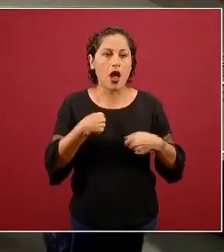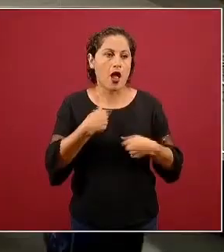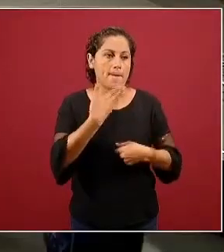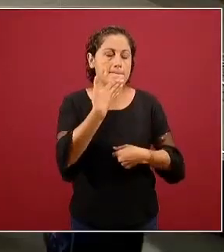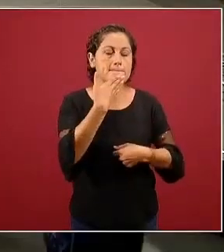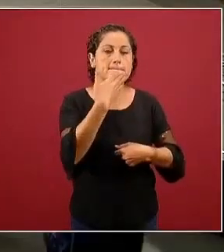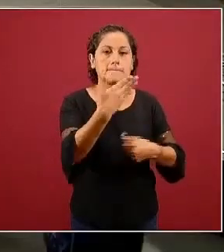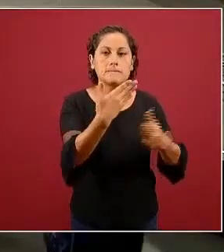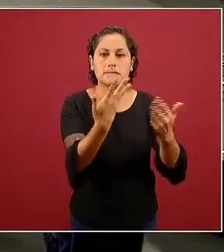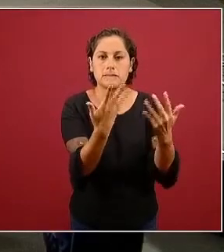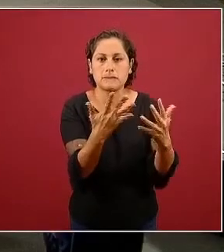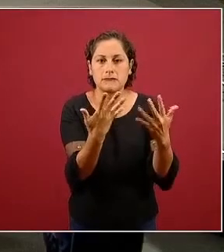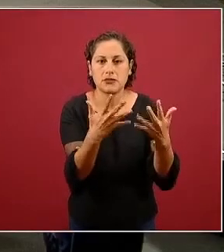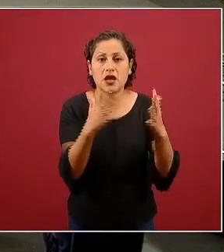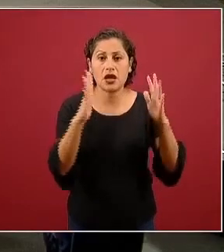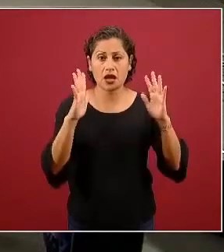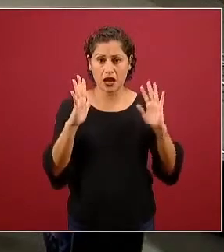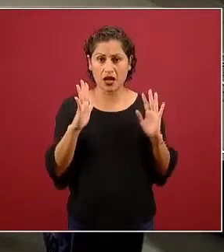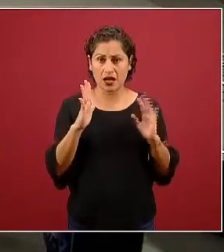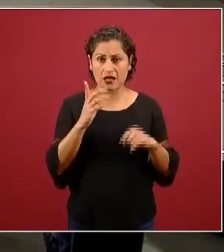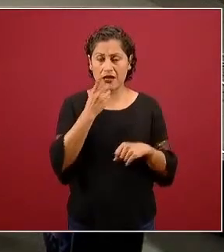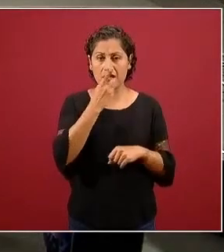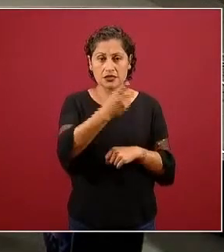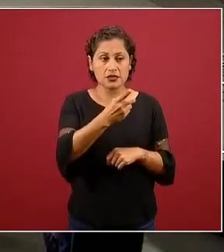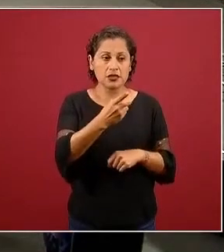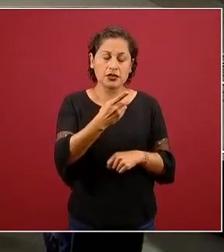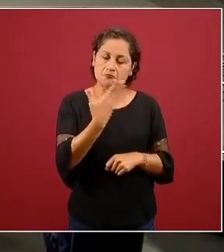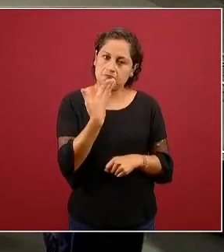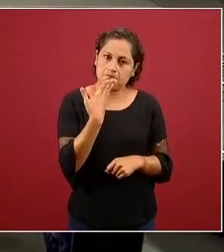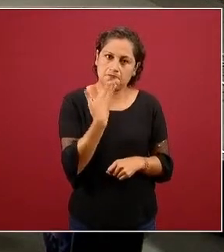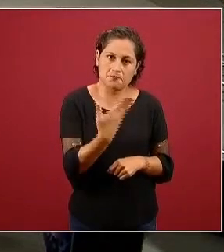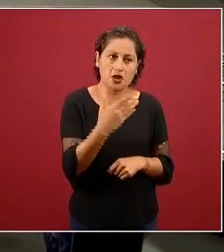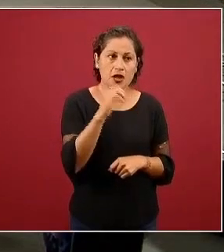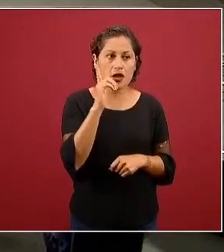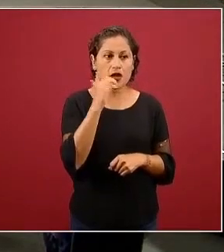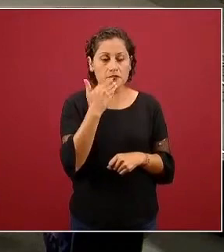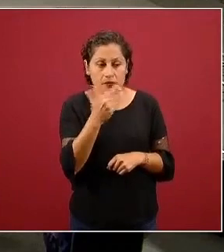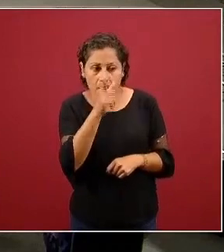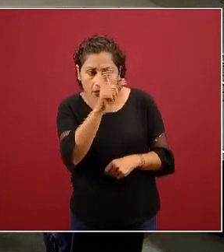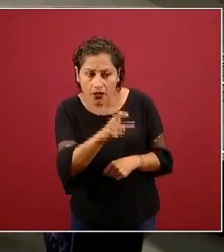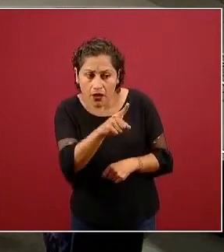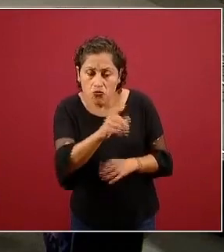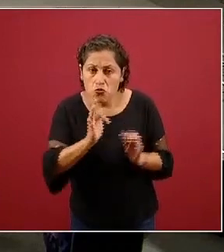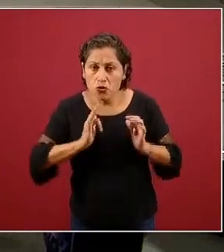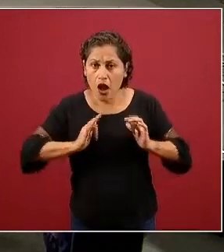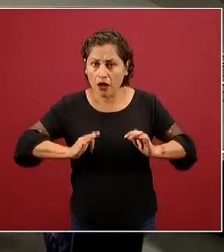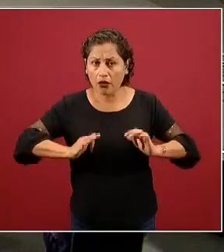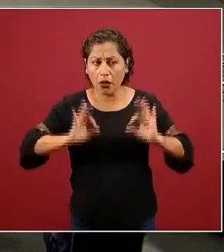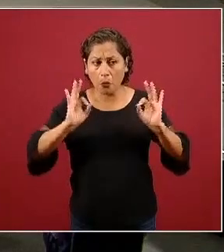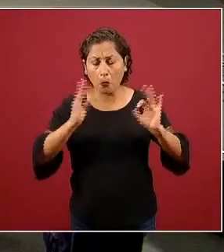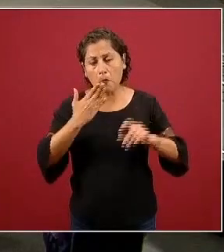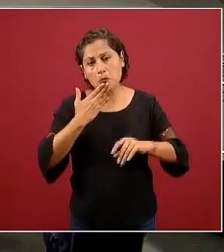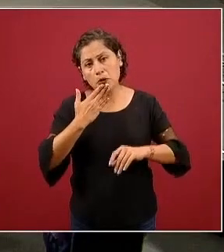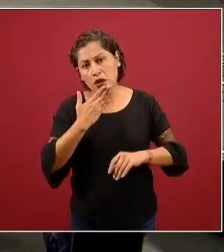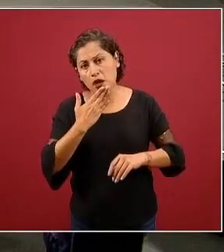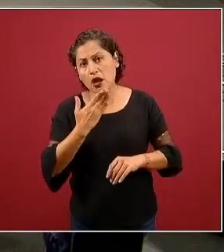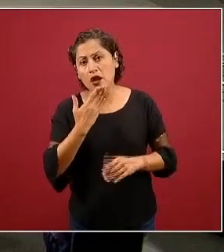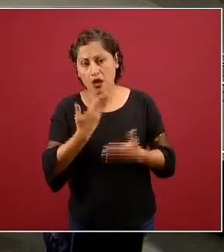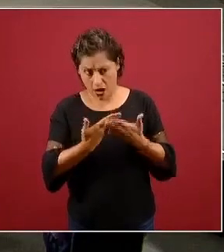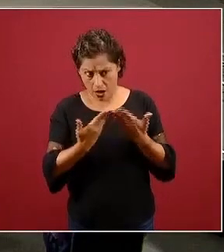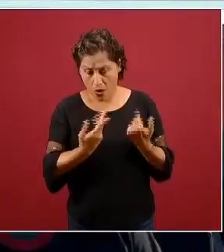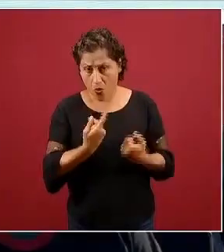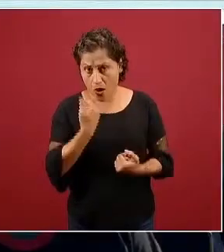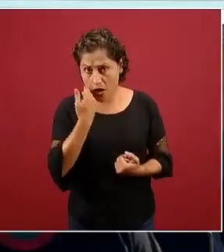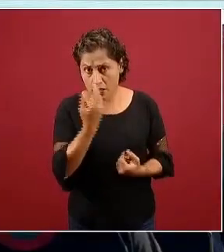positivamente, pues con frases como me da mucho gusto que ya te hayas podido tranquilizar, ahora sí podemos platicar. Y ahí